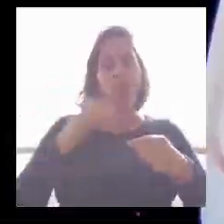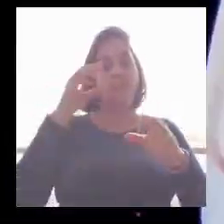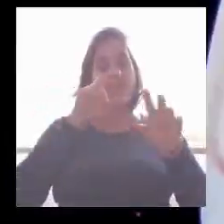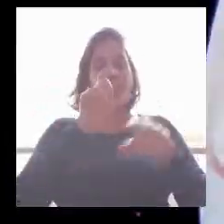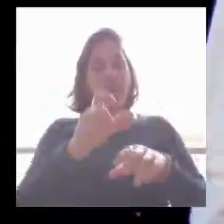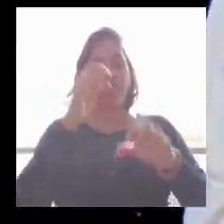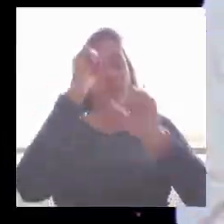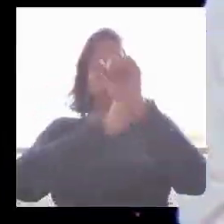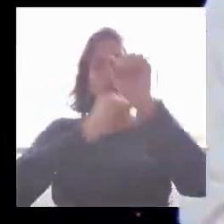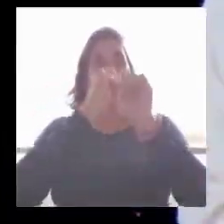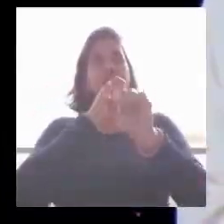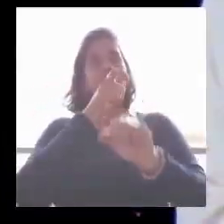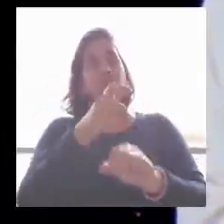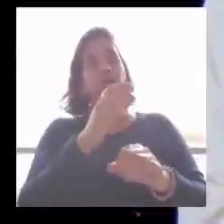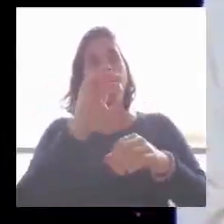creación humana. Entonces,